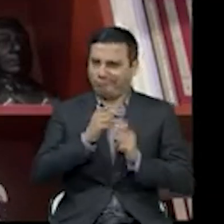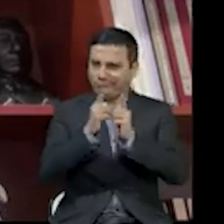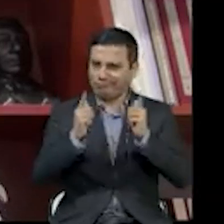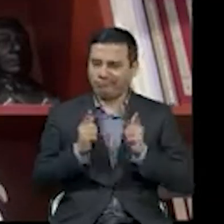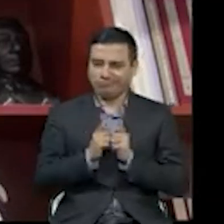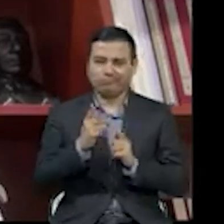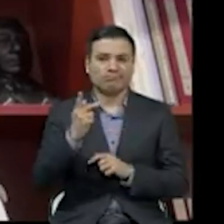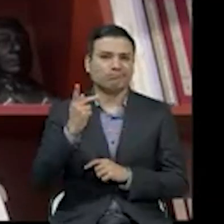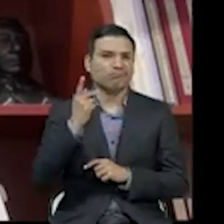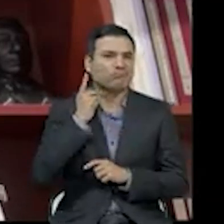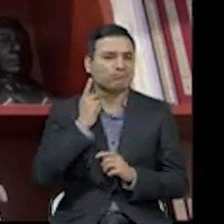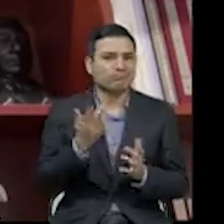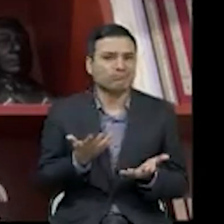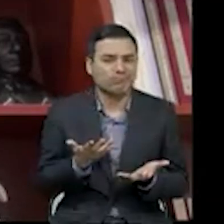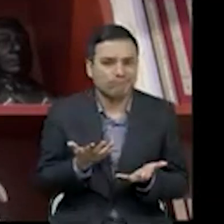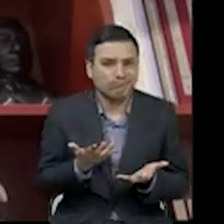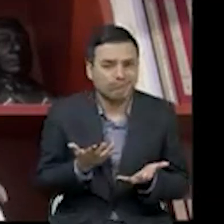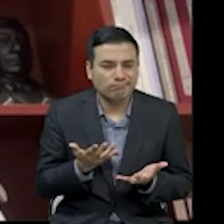el